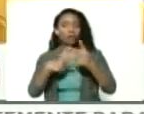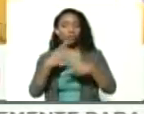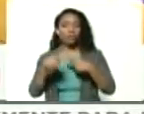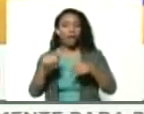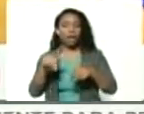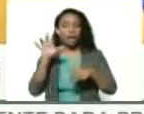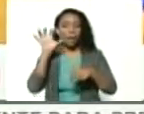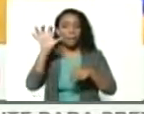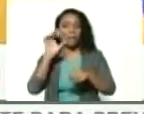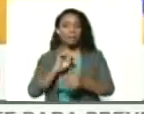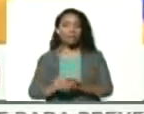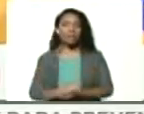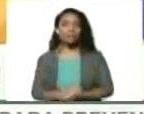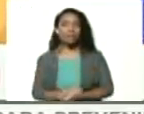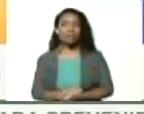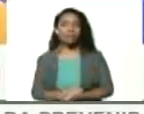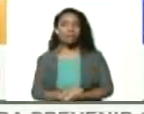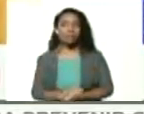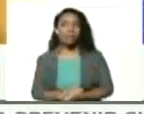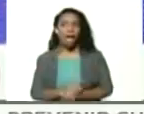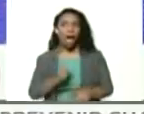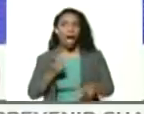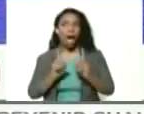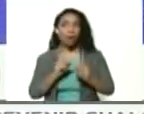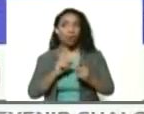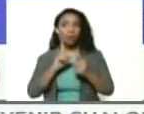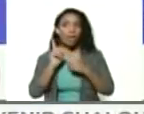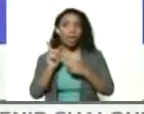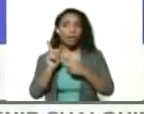el país. Algunos de sus